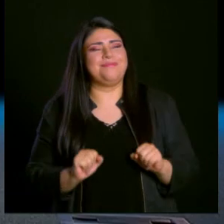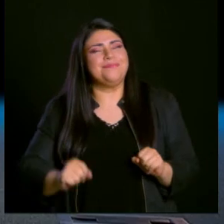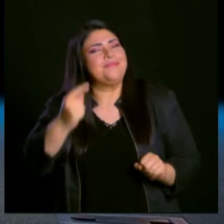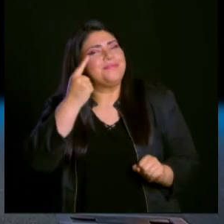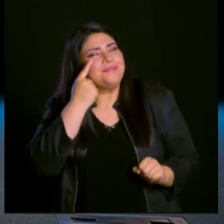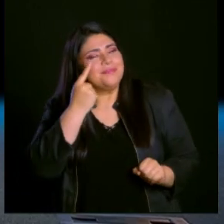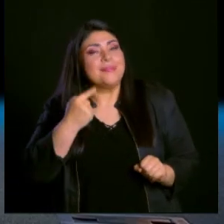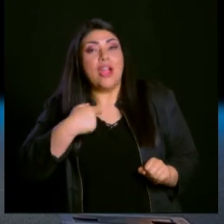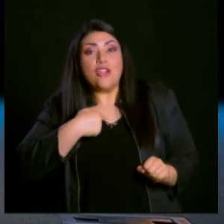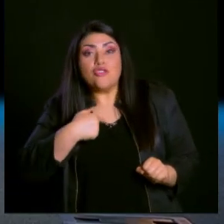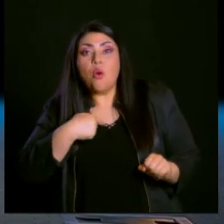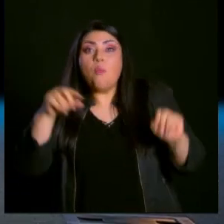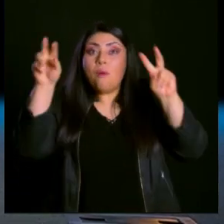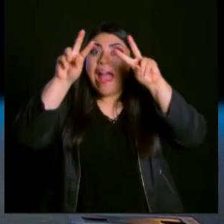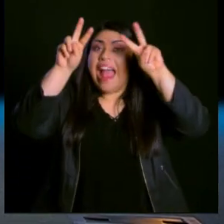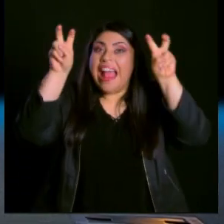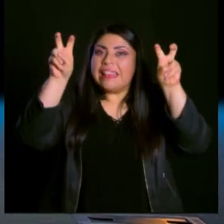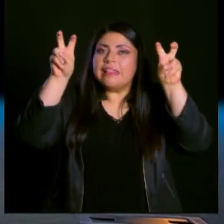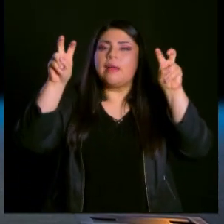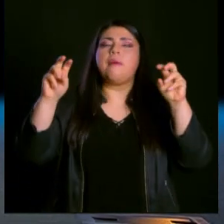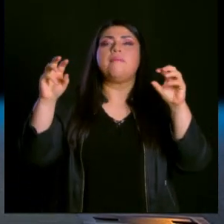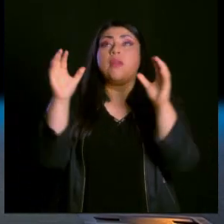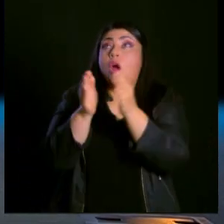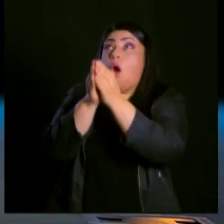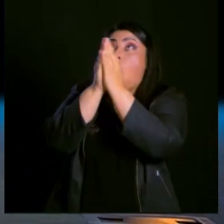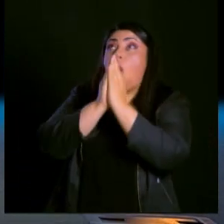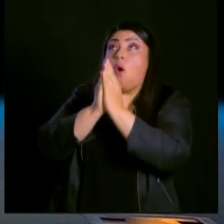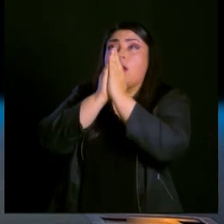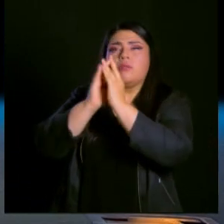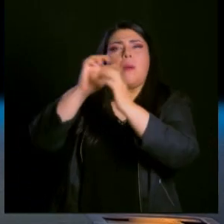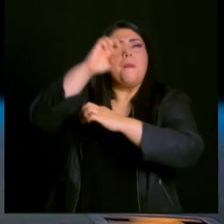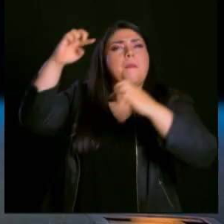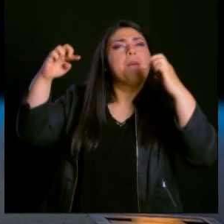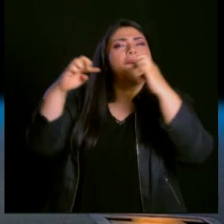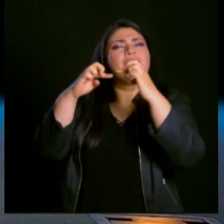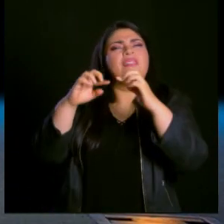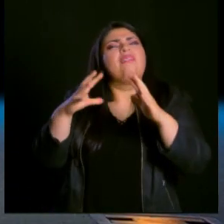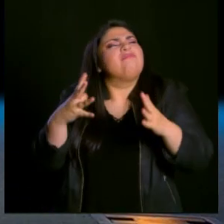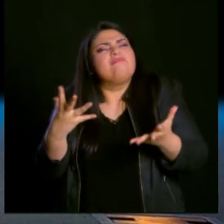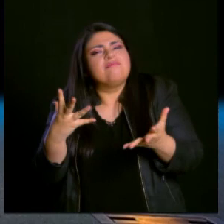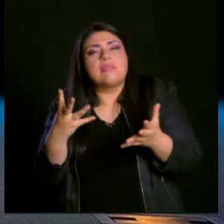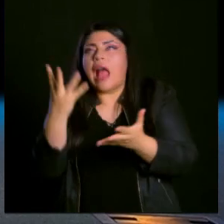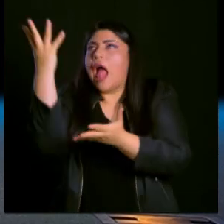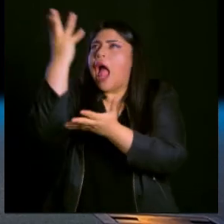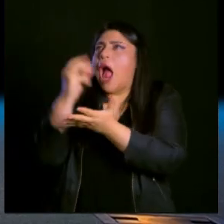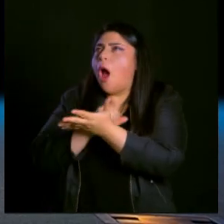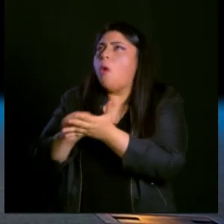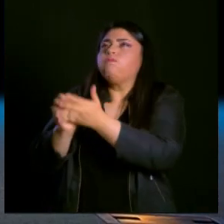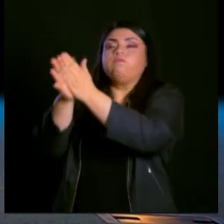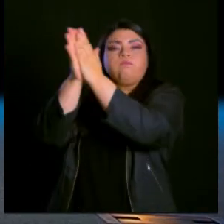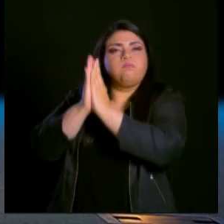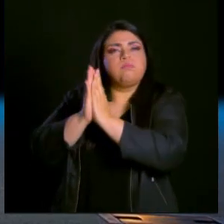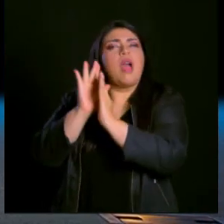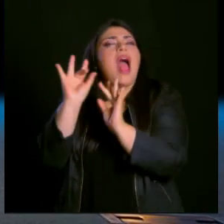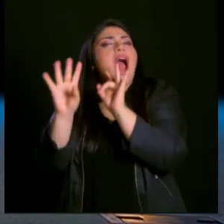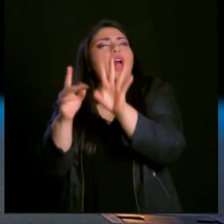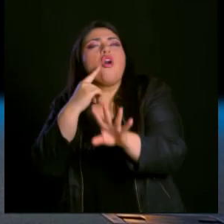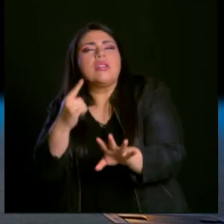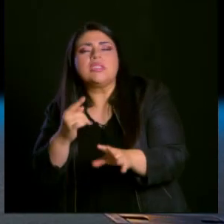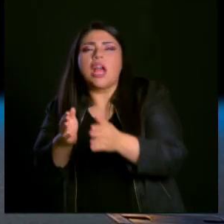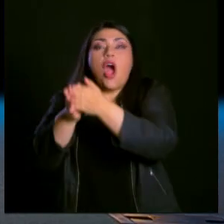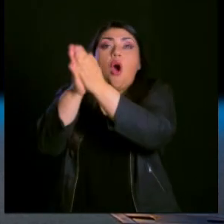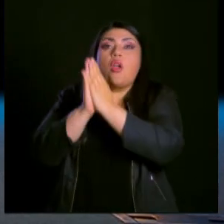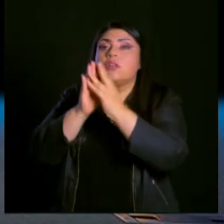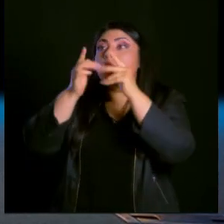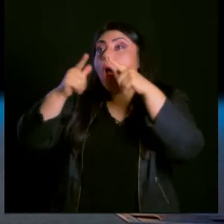yo voy a estar hablando la oración perfecta que es la oración en el Espíritu Santo mucha gente le dice la oración en lenguas